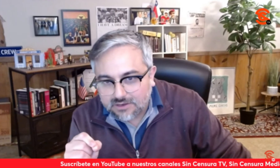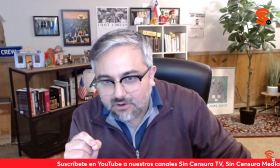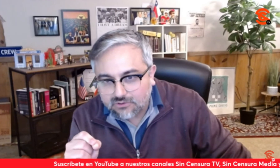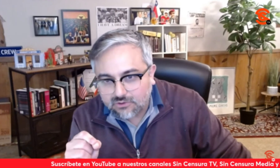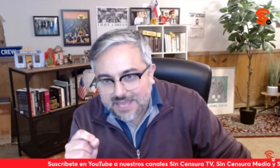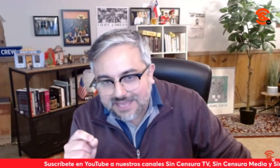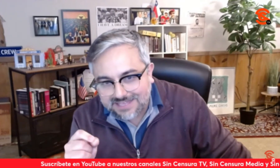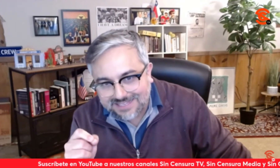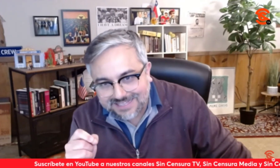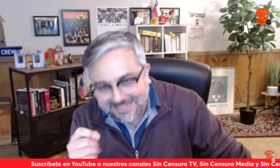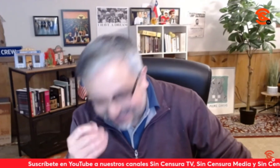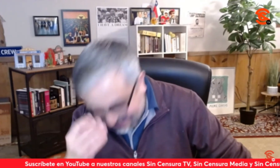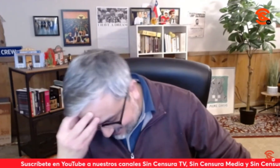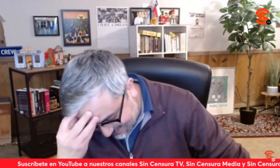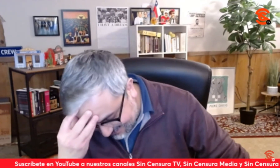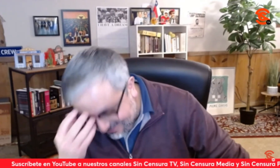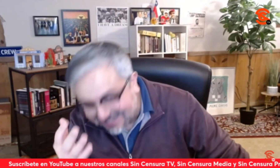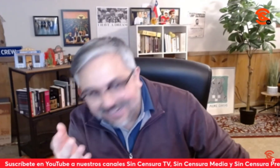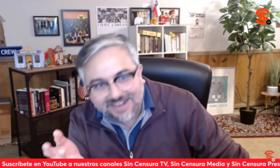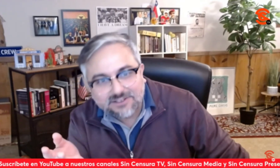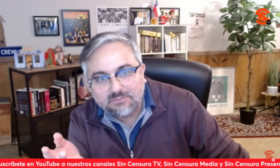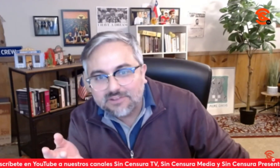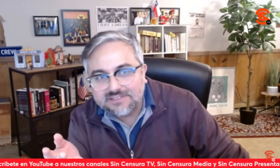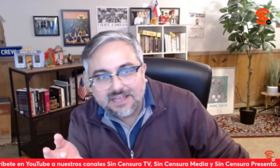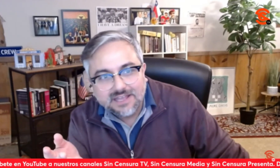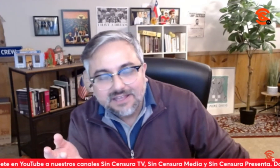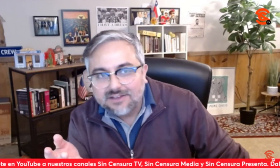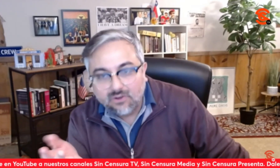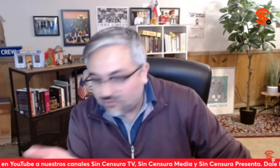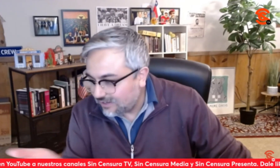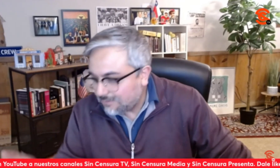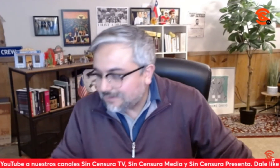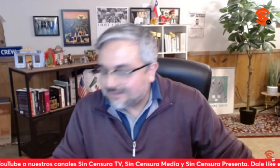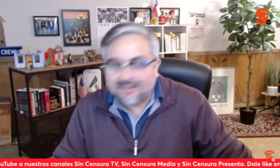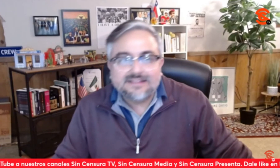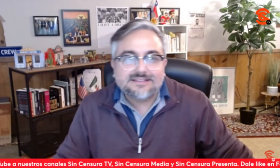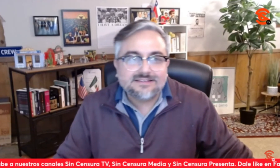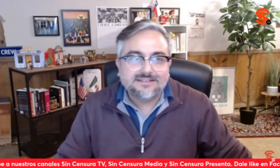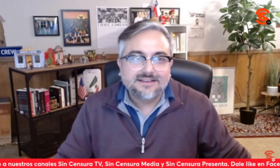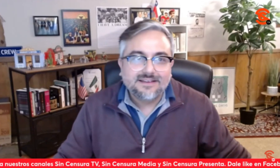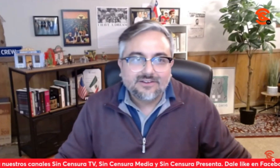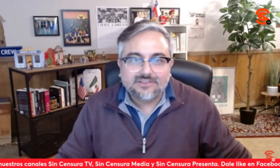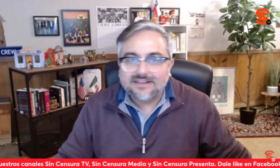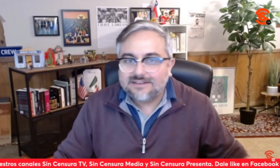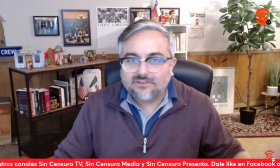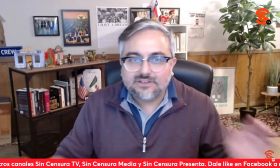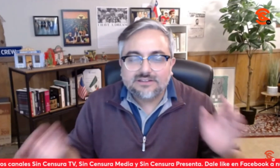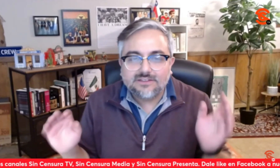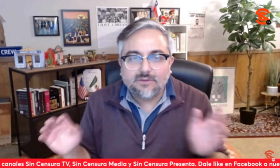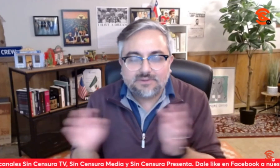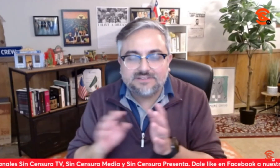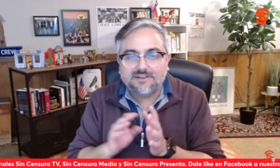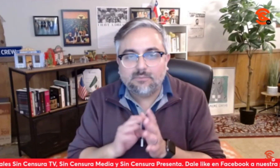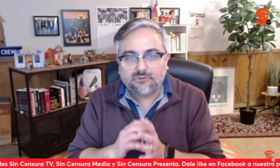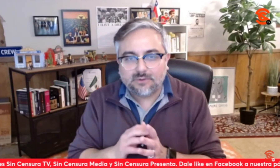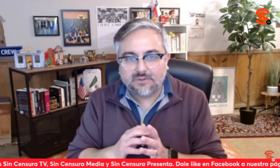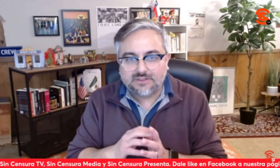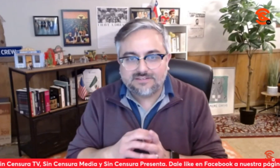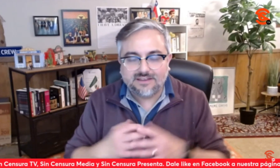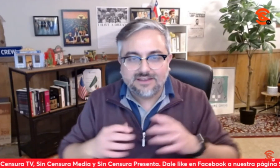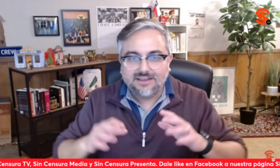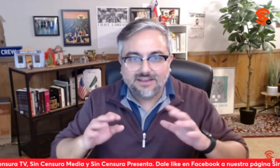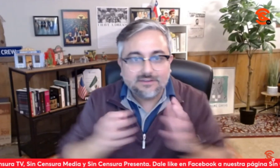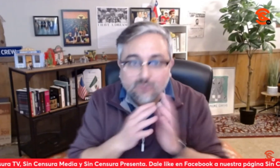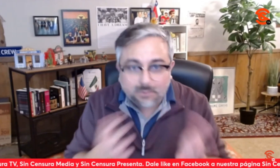de Emilio Lozoya. Y no, la respuesta no tiene precedentes. O sea, en estricto sentido, el presidente López